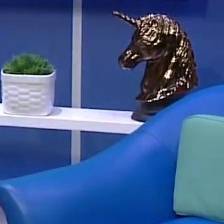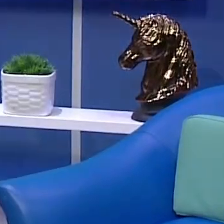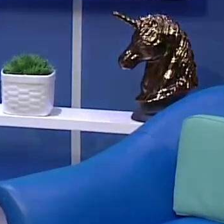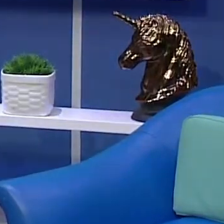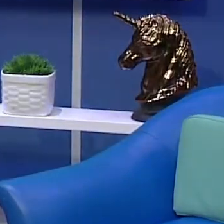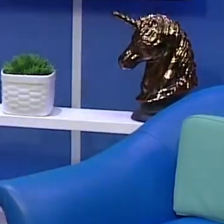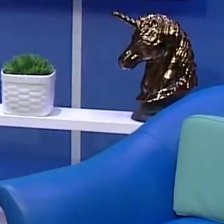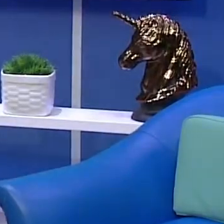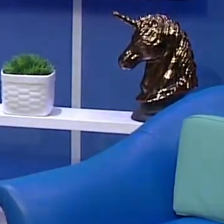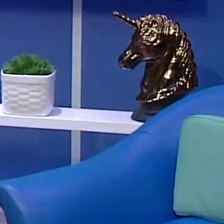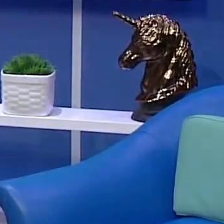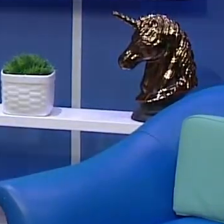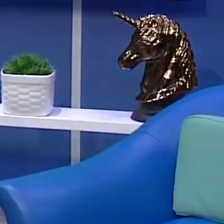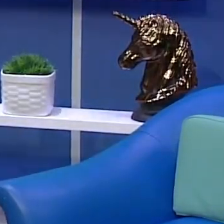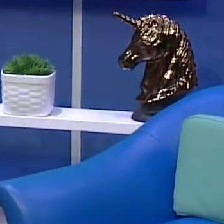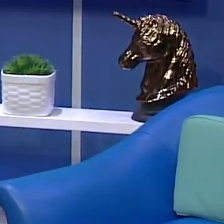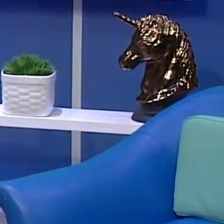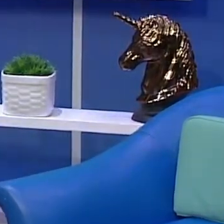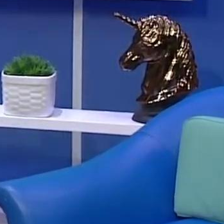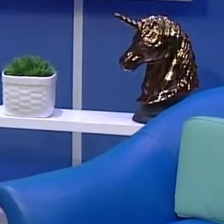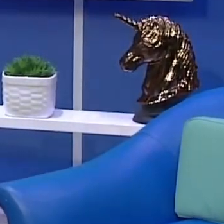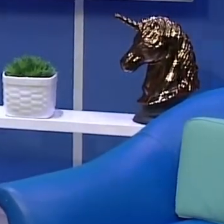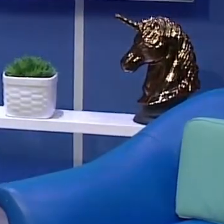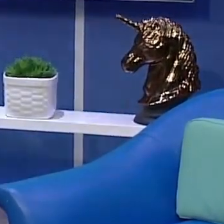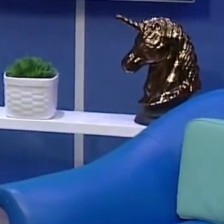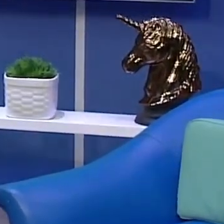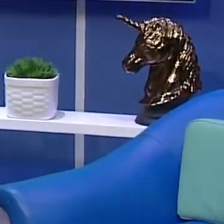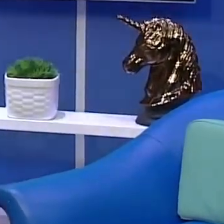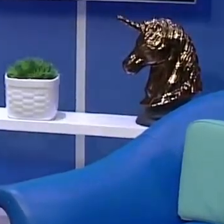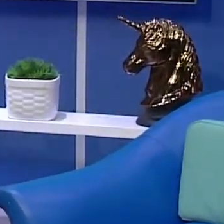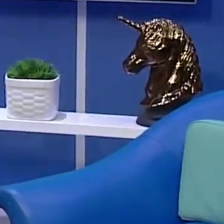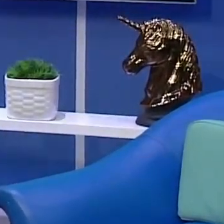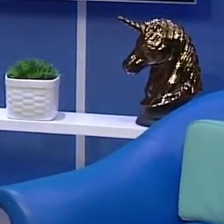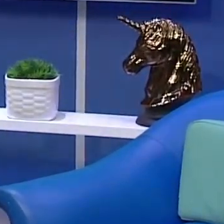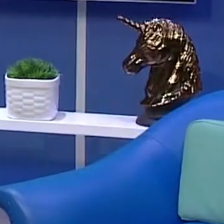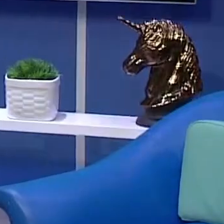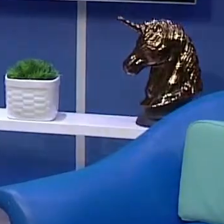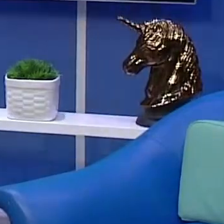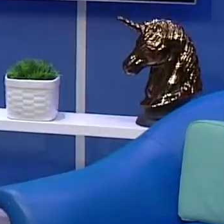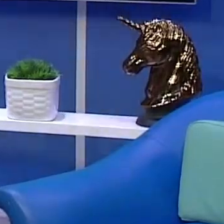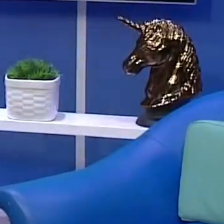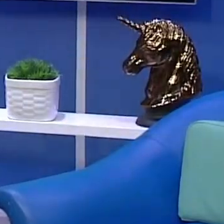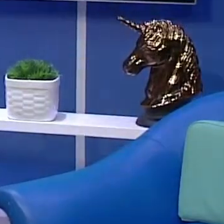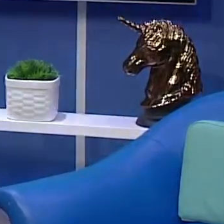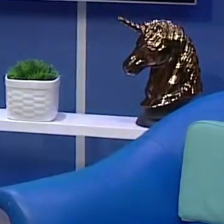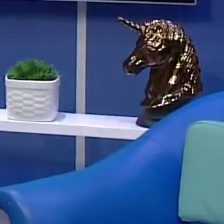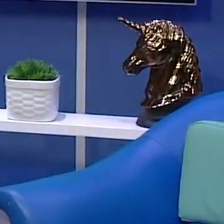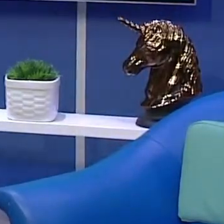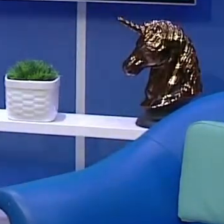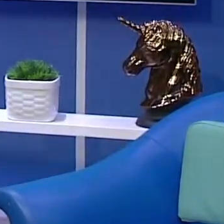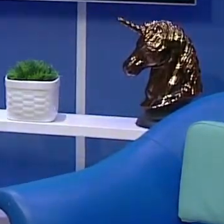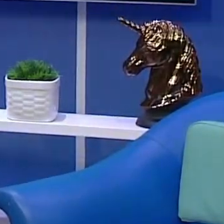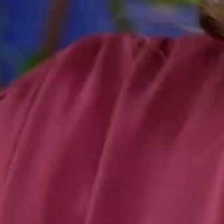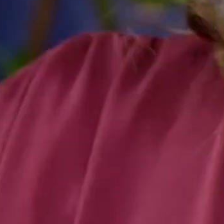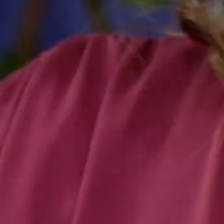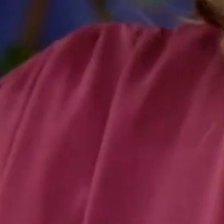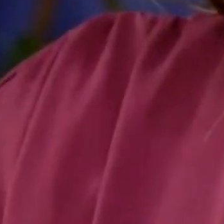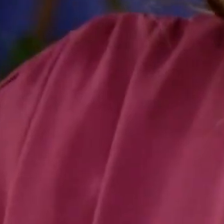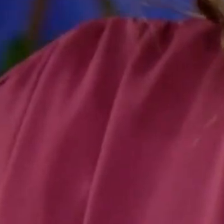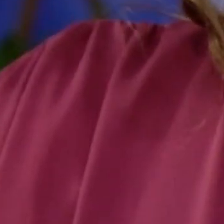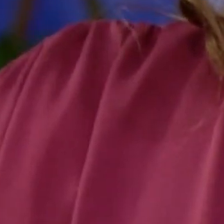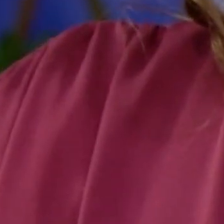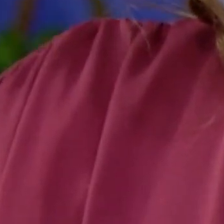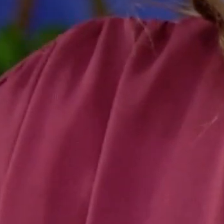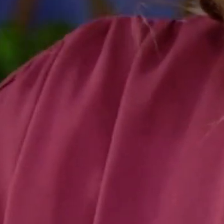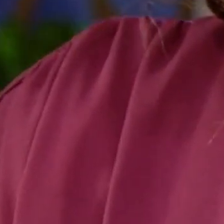en nuestro país. Bueno, miren, esto es lo que trajo Christopher Gianotti para que ustedes entendieran lo delicioso del chicharrón.